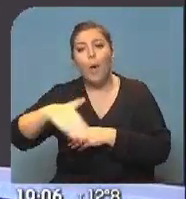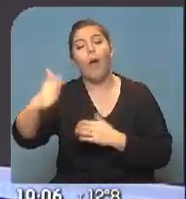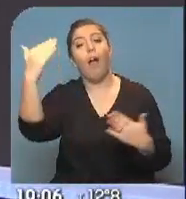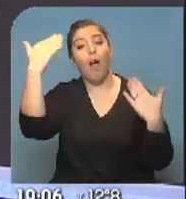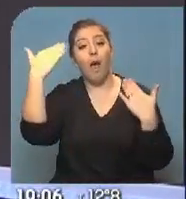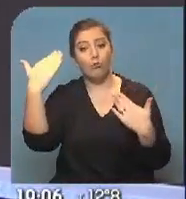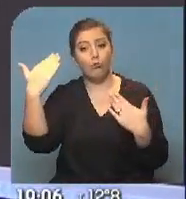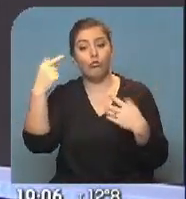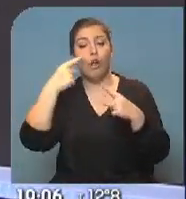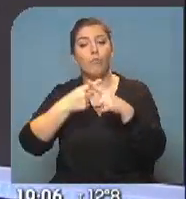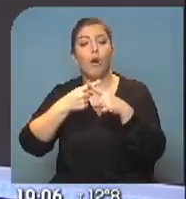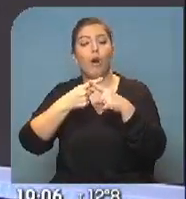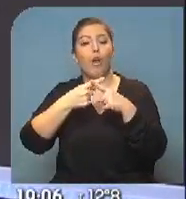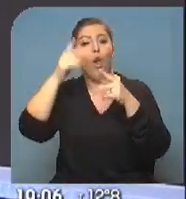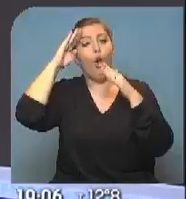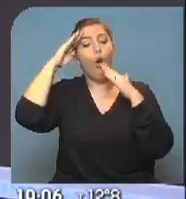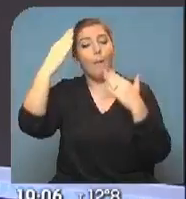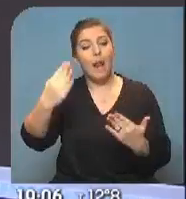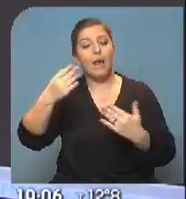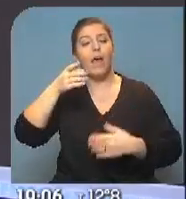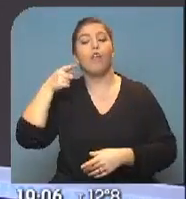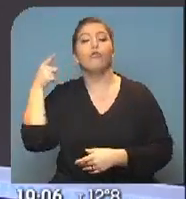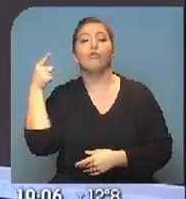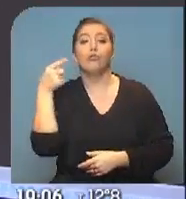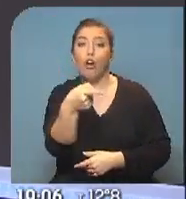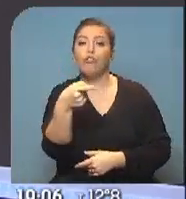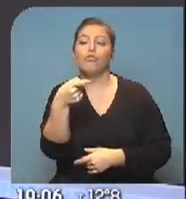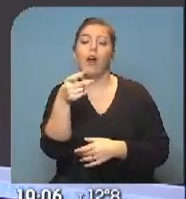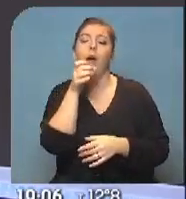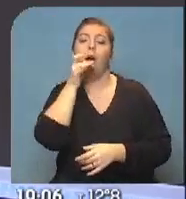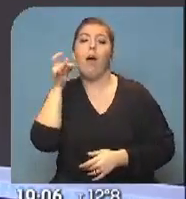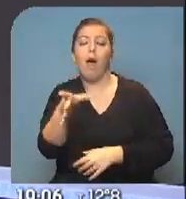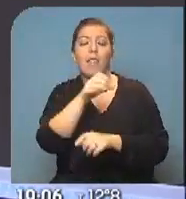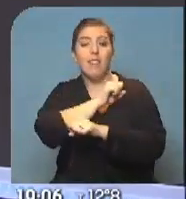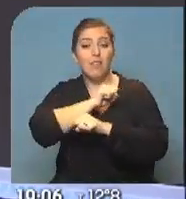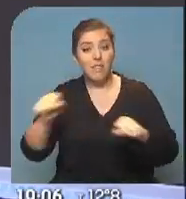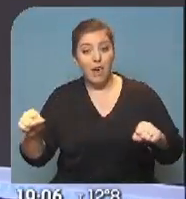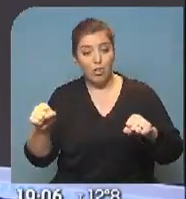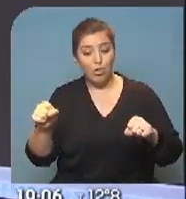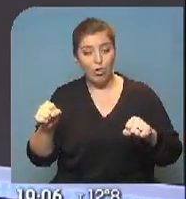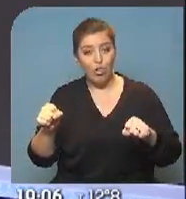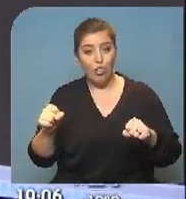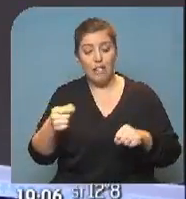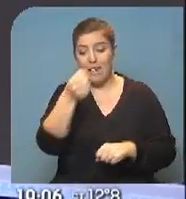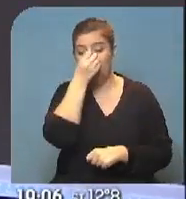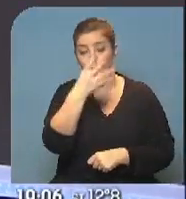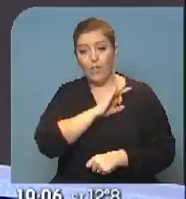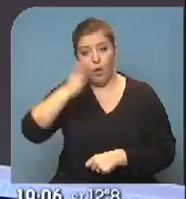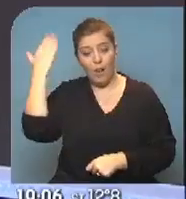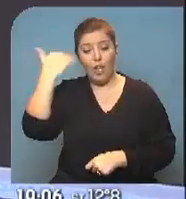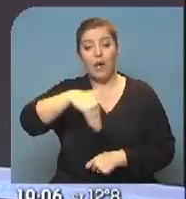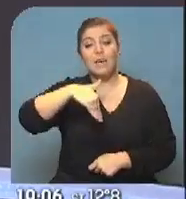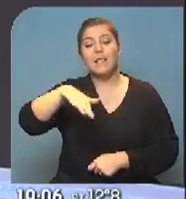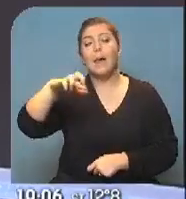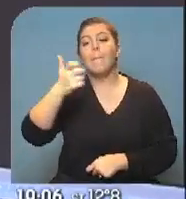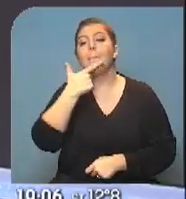para conmemorar para repudiar lo que fuera el atentado que ocurrió hace 24 años en la calle pasteur al 600 donde en este momento está